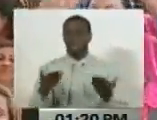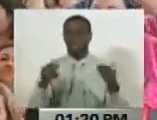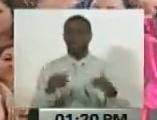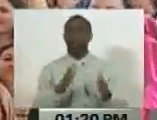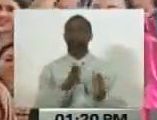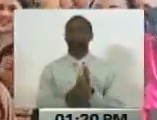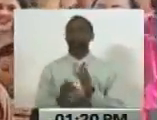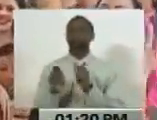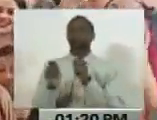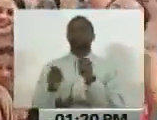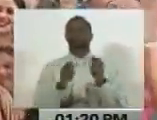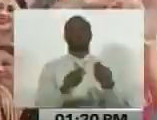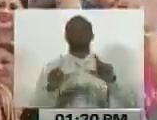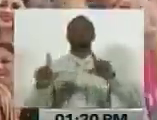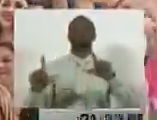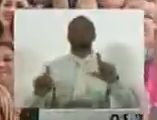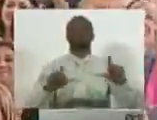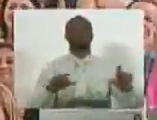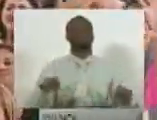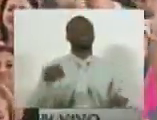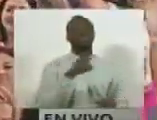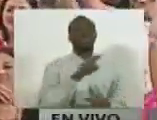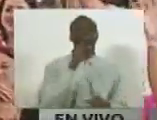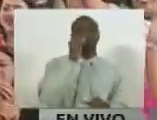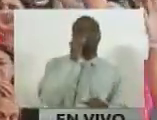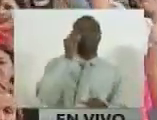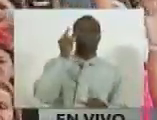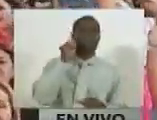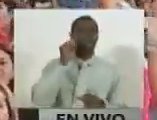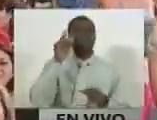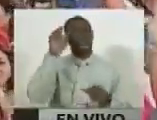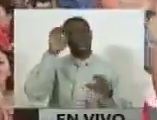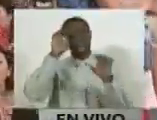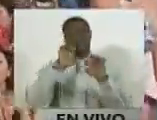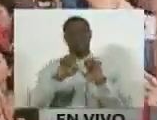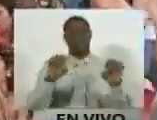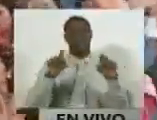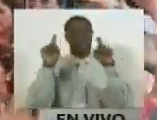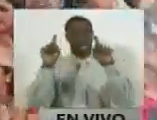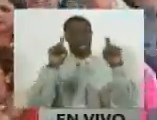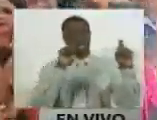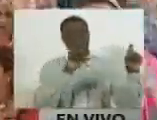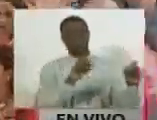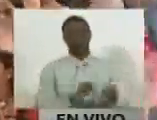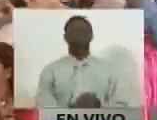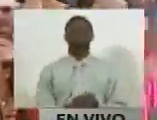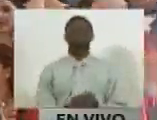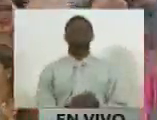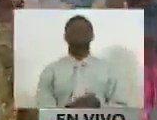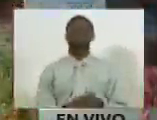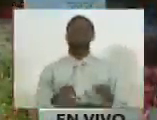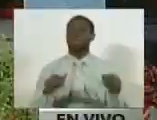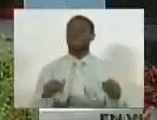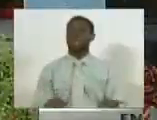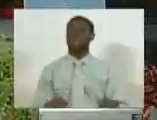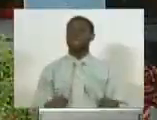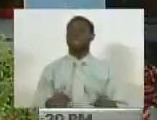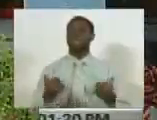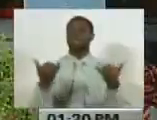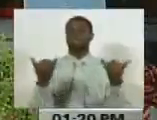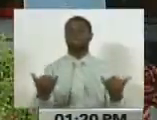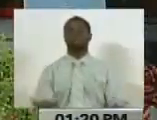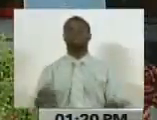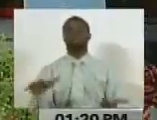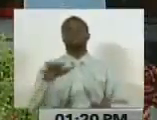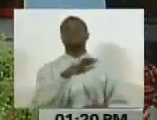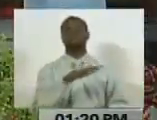entrega de titularidades a educadoras y educadores. En este contexto